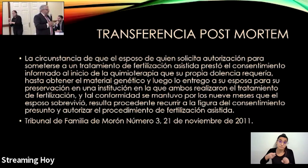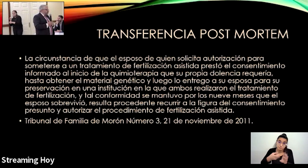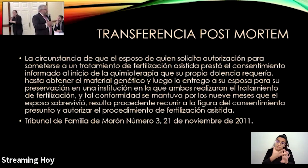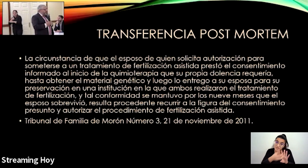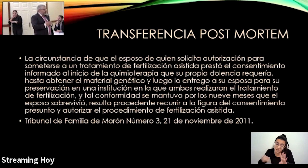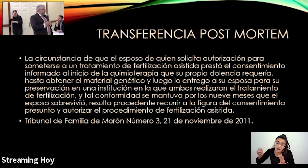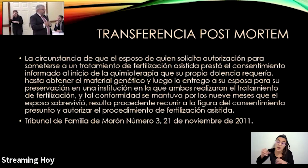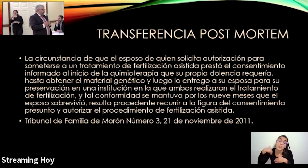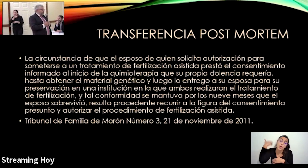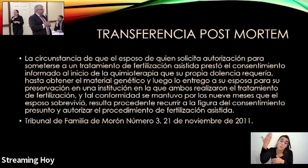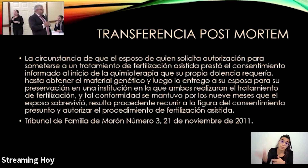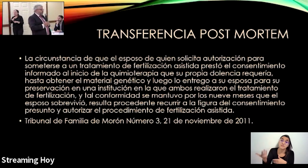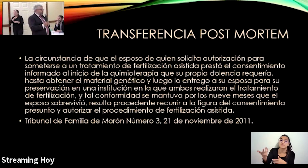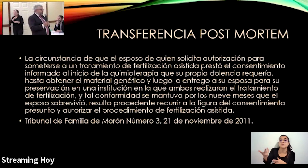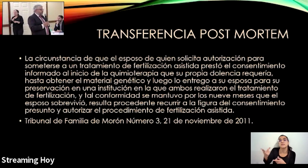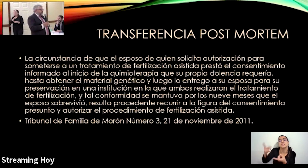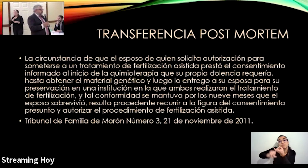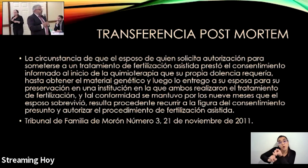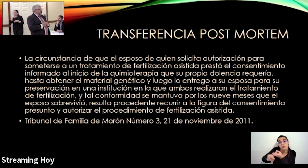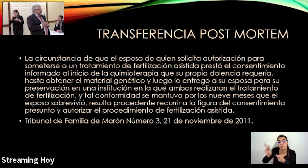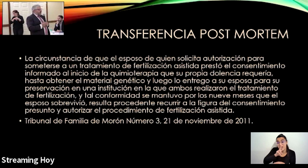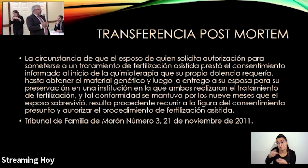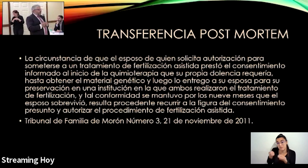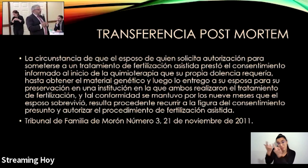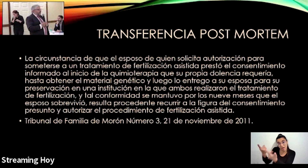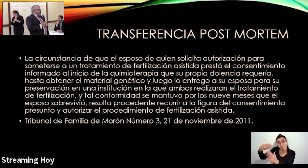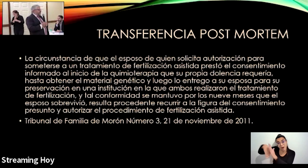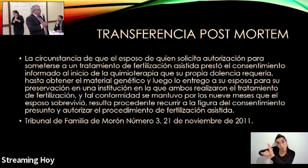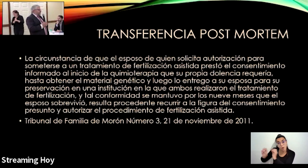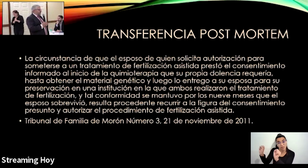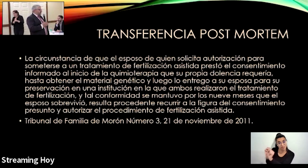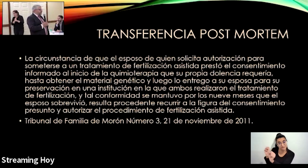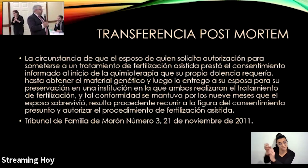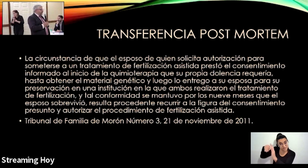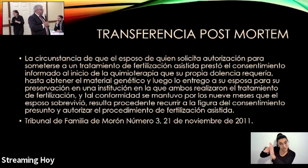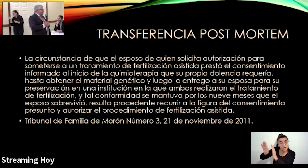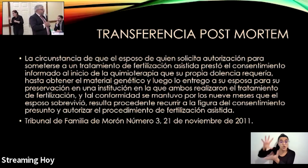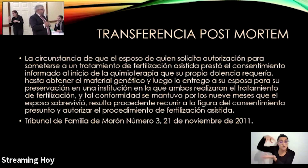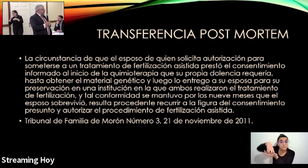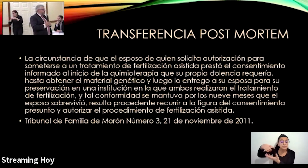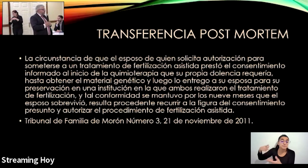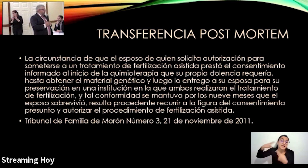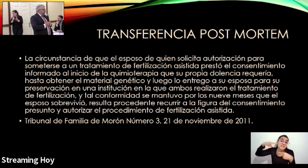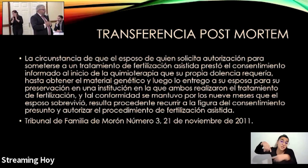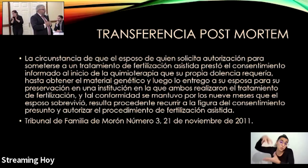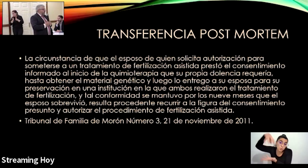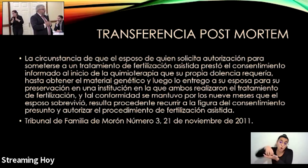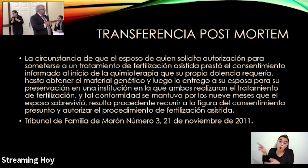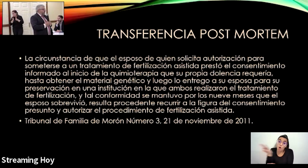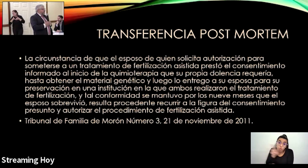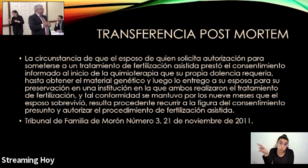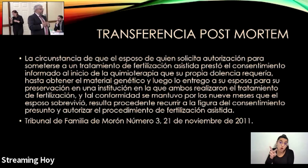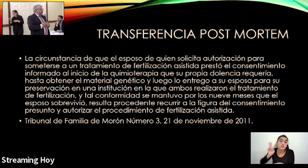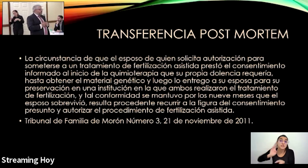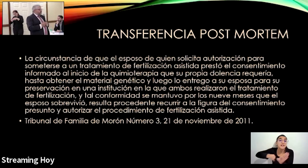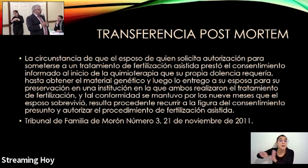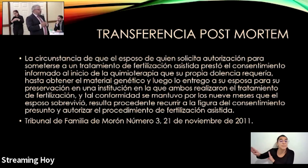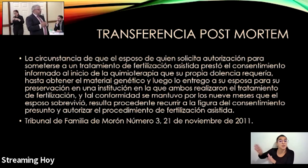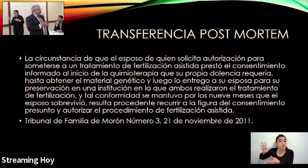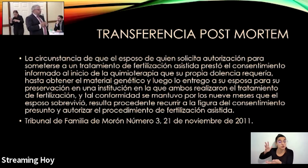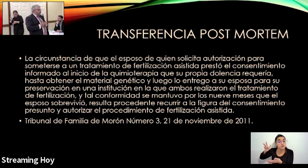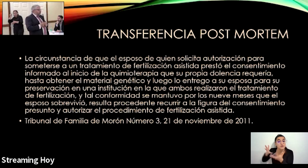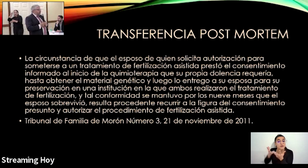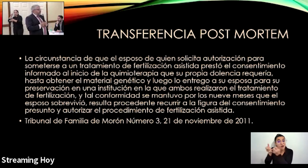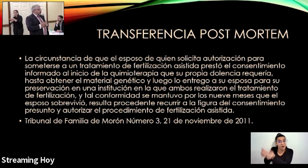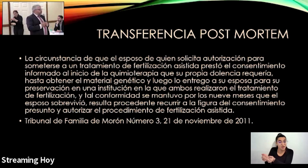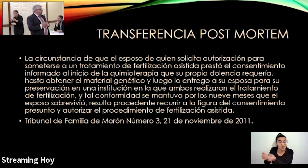a su esposa para su preservación en una institución en la que ambos realizaron el tratamiento de fertilización, y tal